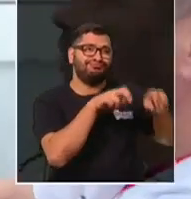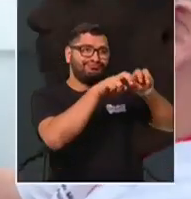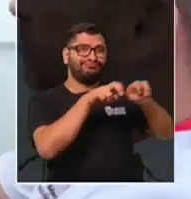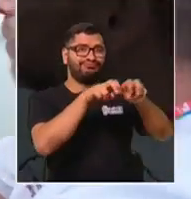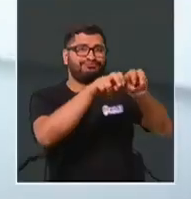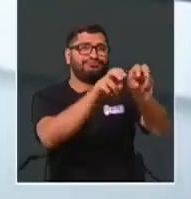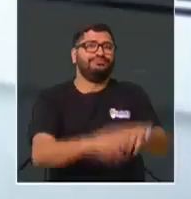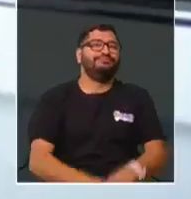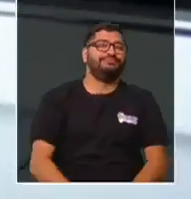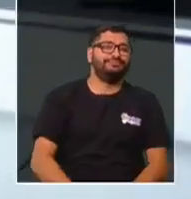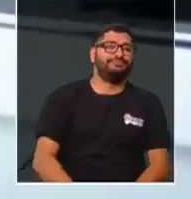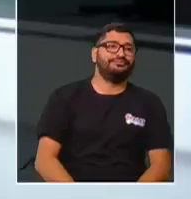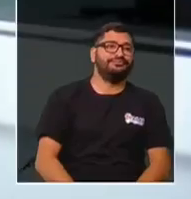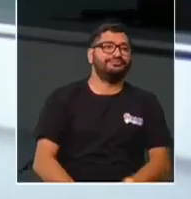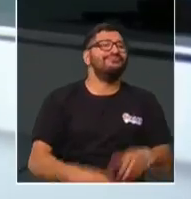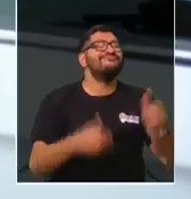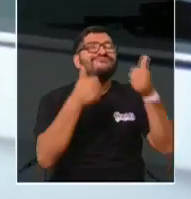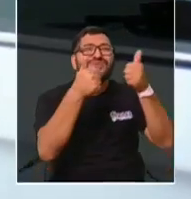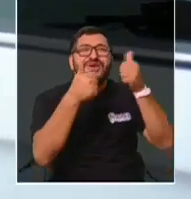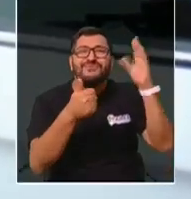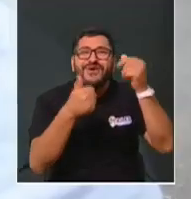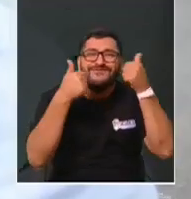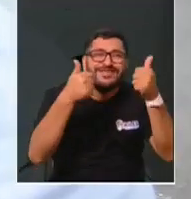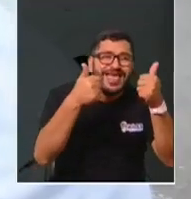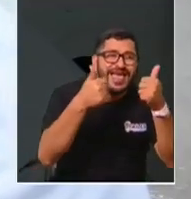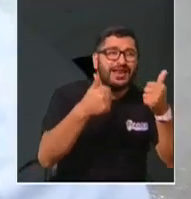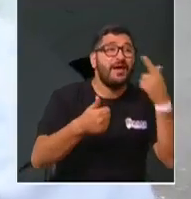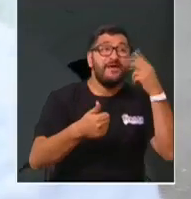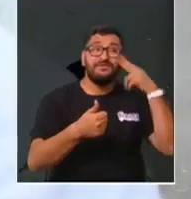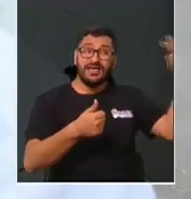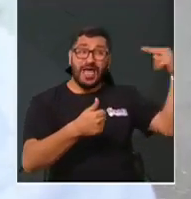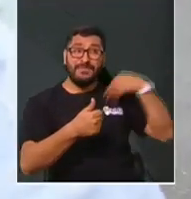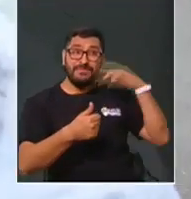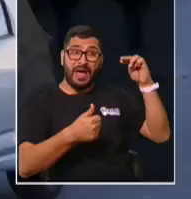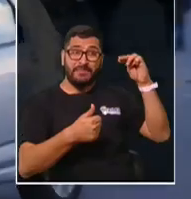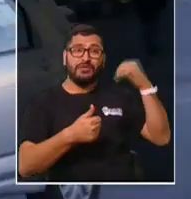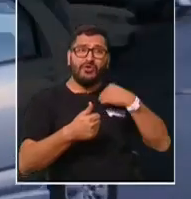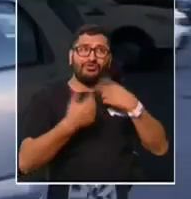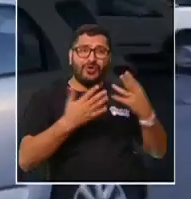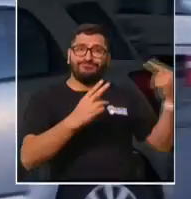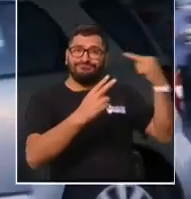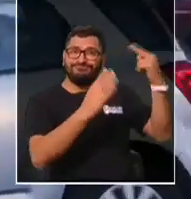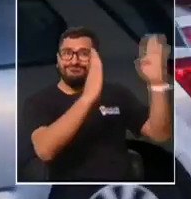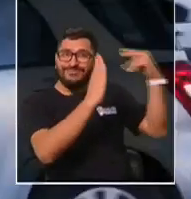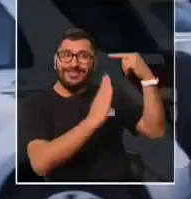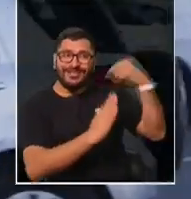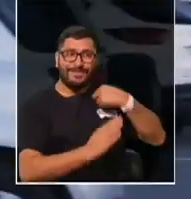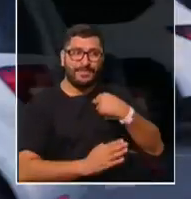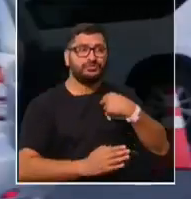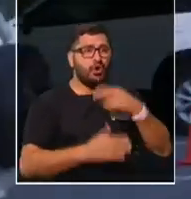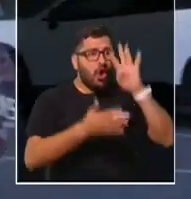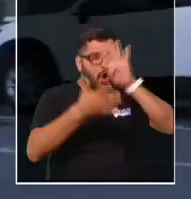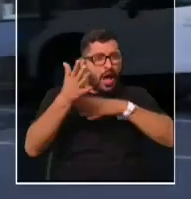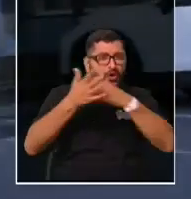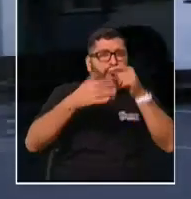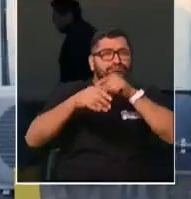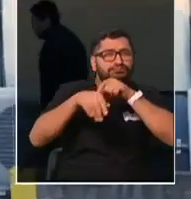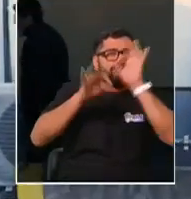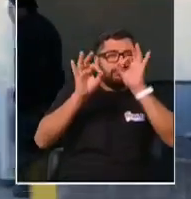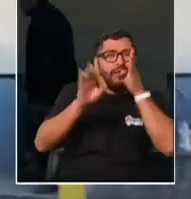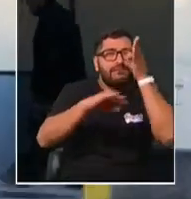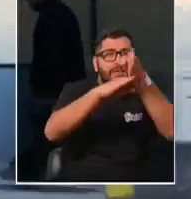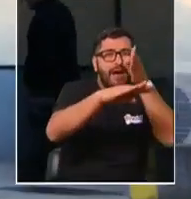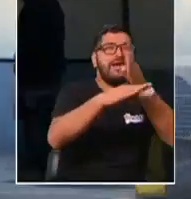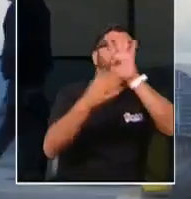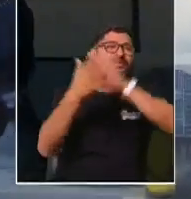Excelente, muy bien. Bien, bueno. Veían que mi mamá tenía que estar muy pendiente de mí con los horarios para llevarme a Teletón, para